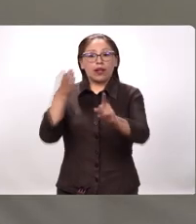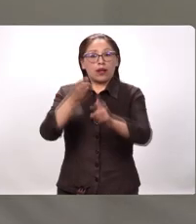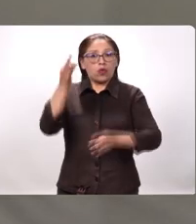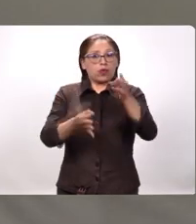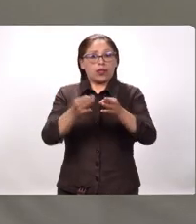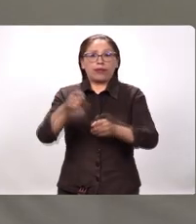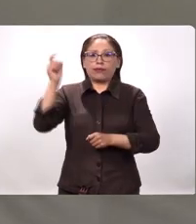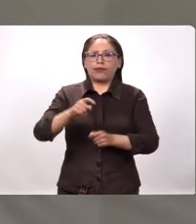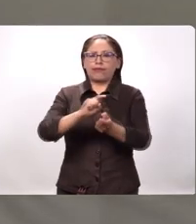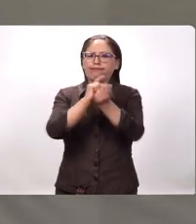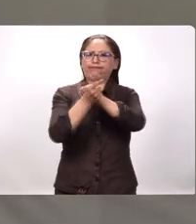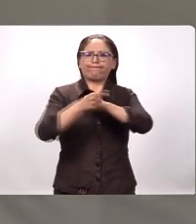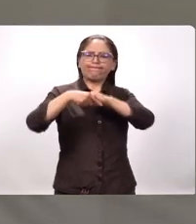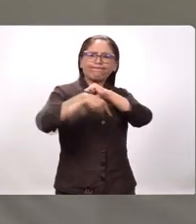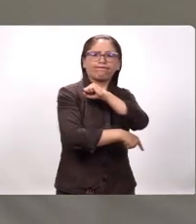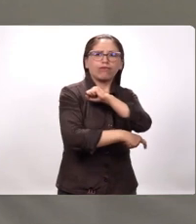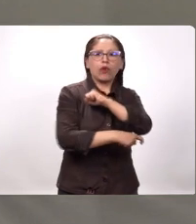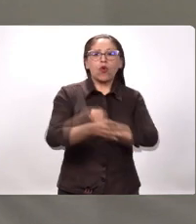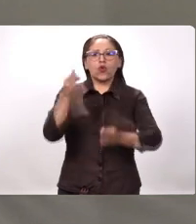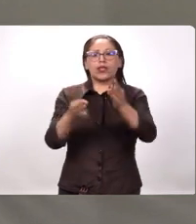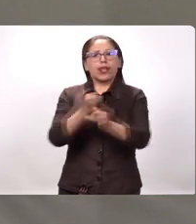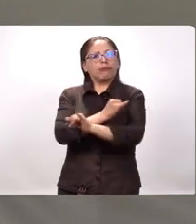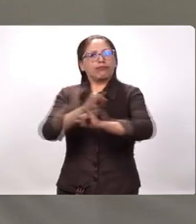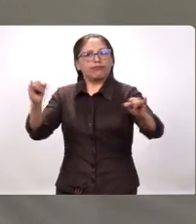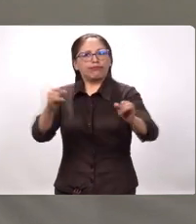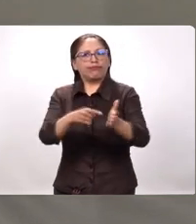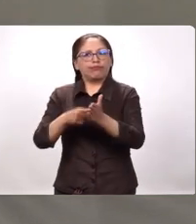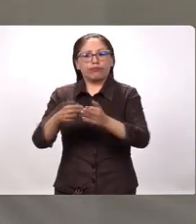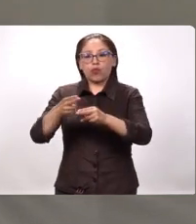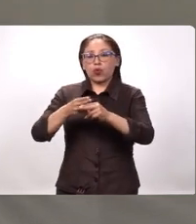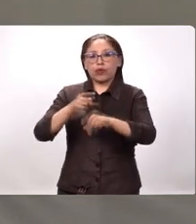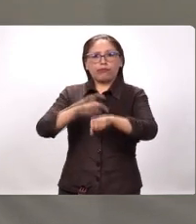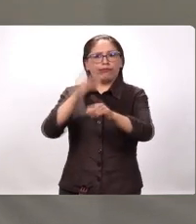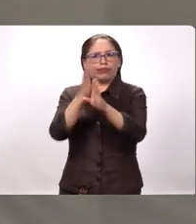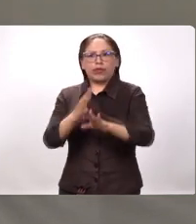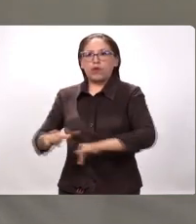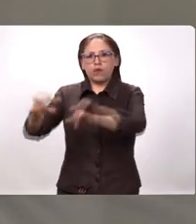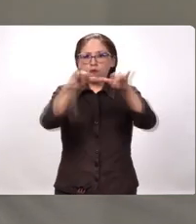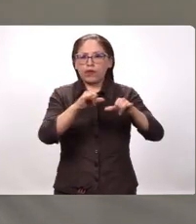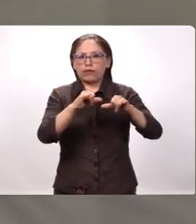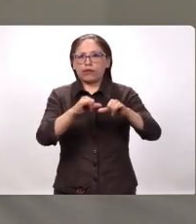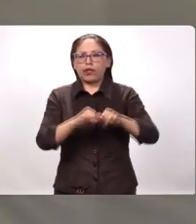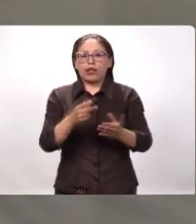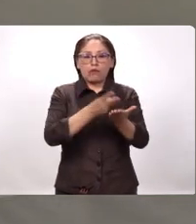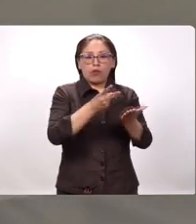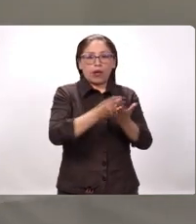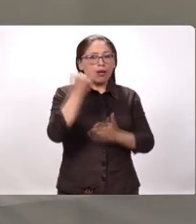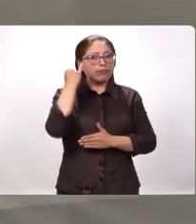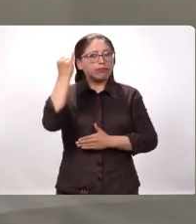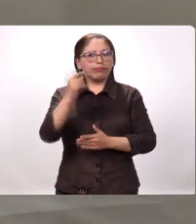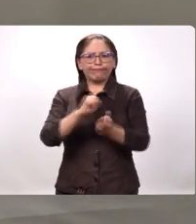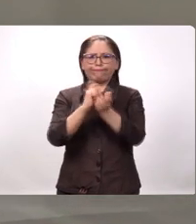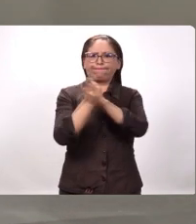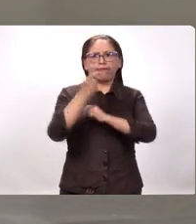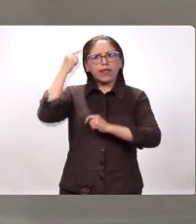órgano judicial necesita un cambio profundo para una justicia independiente, pronta y oportuna para todos. Promoveré una